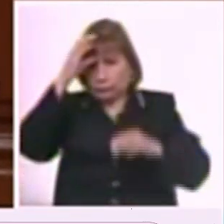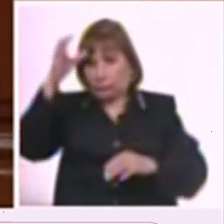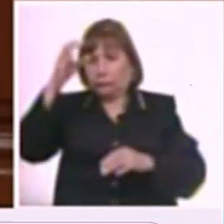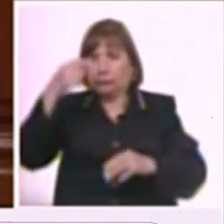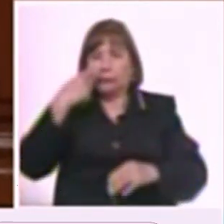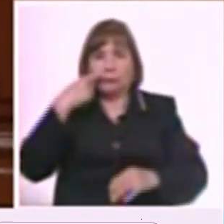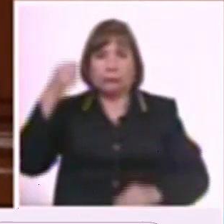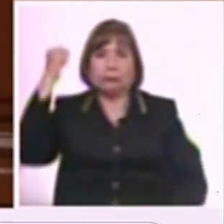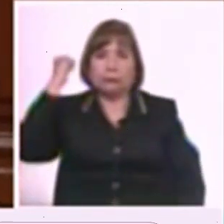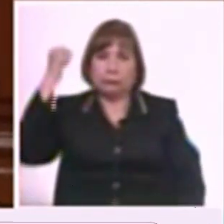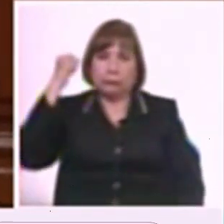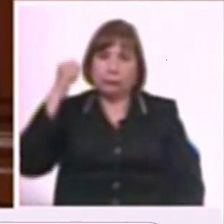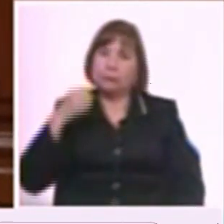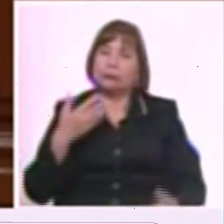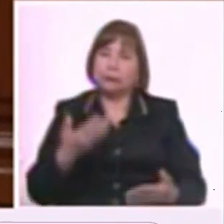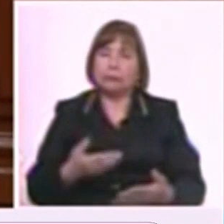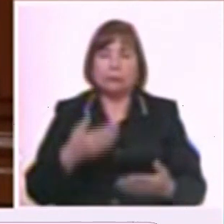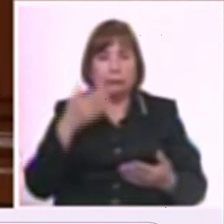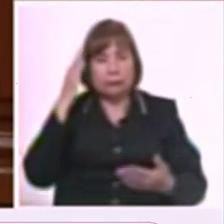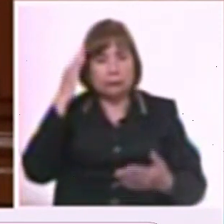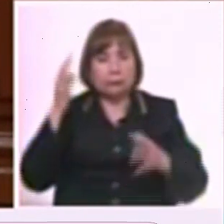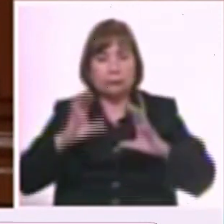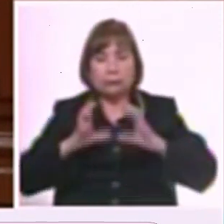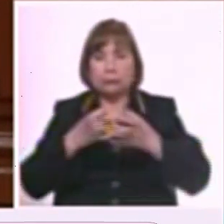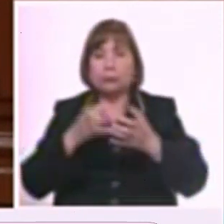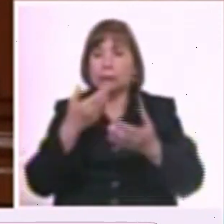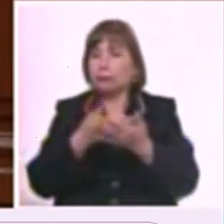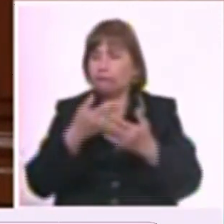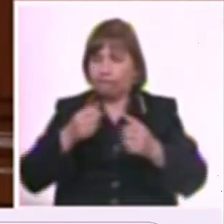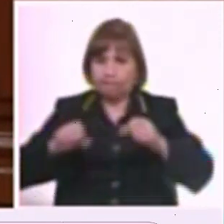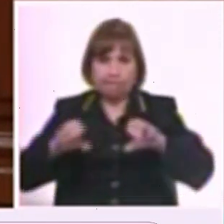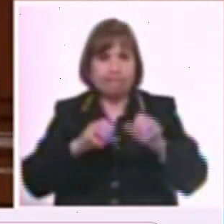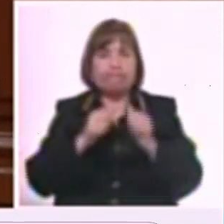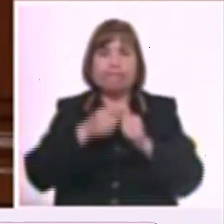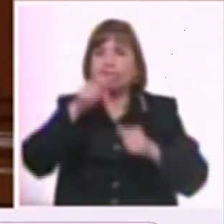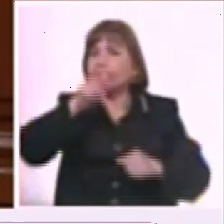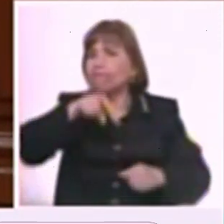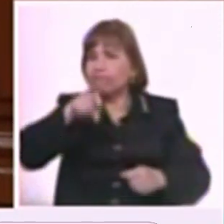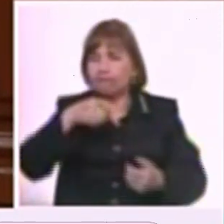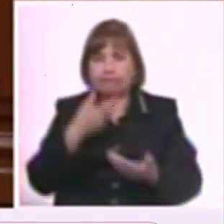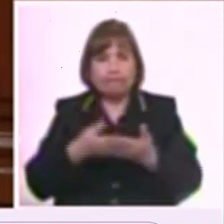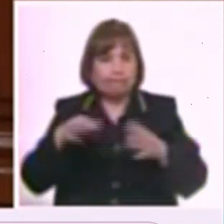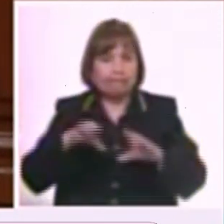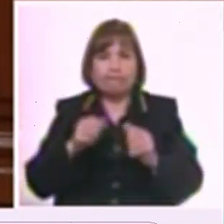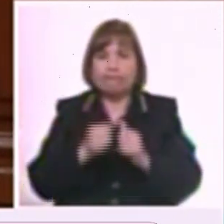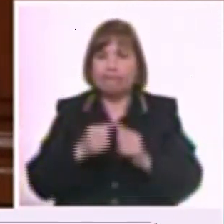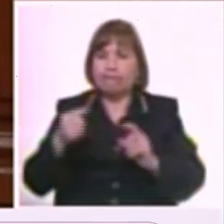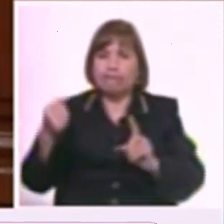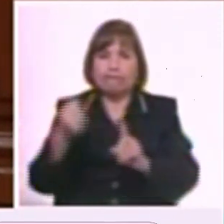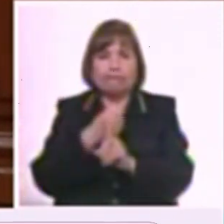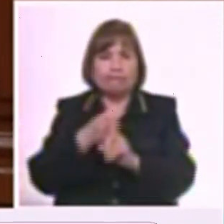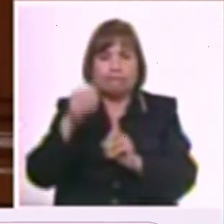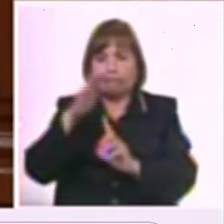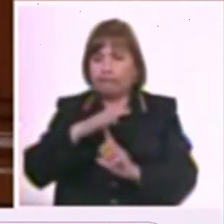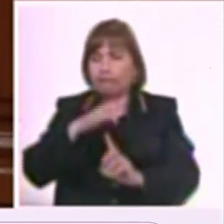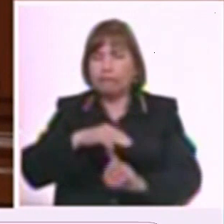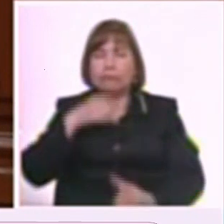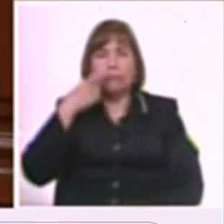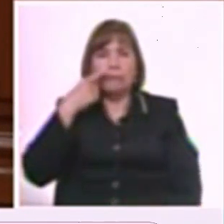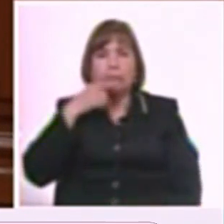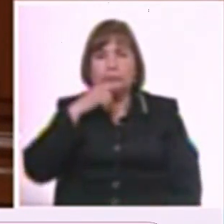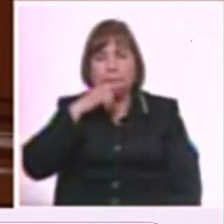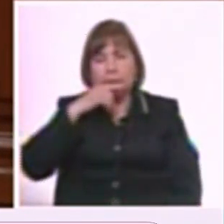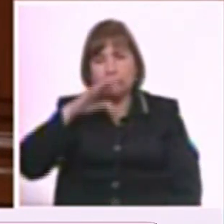Vulnerarias. Revisaremos el currículo básico nacional para hacer explícitos los contenidos, valores